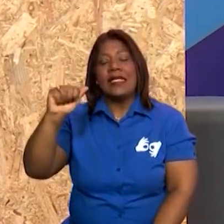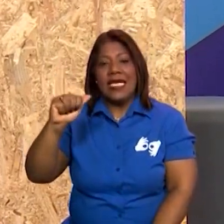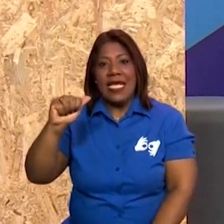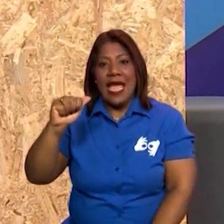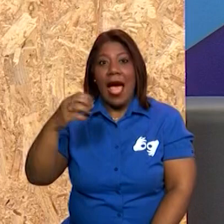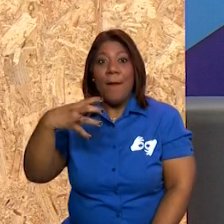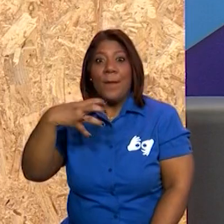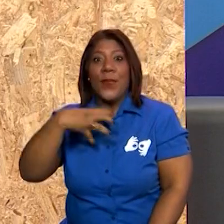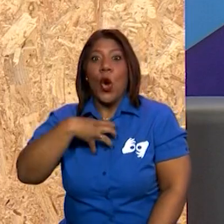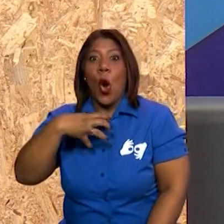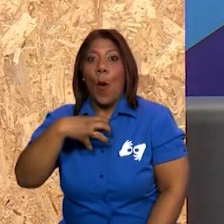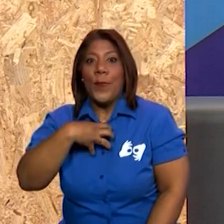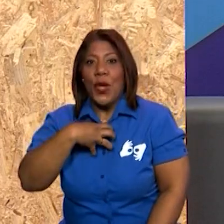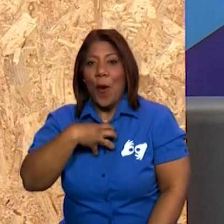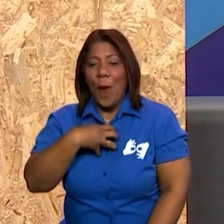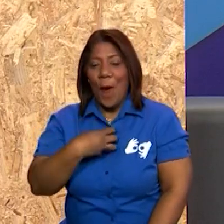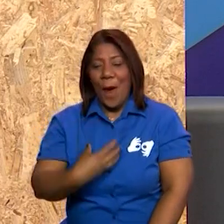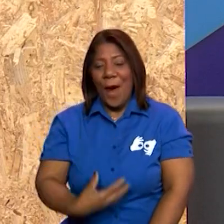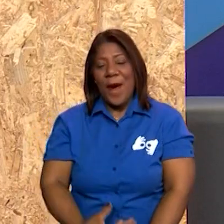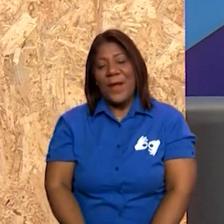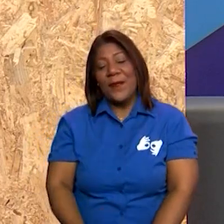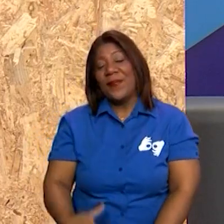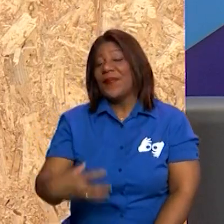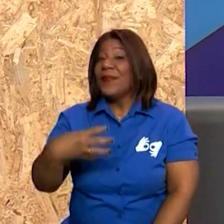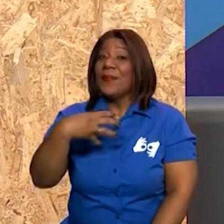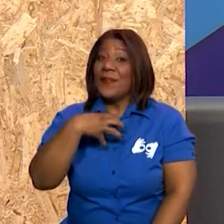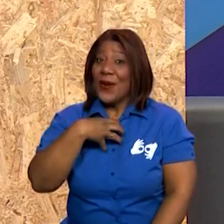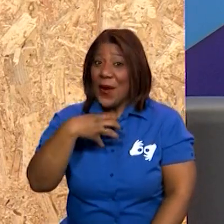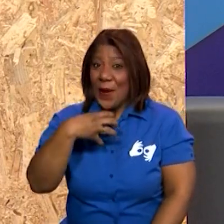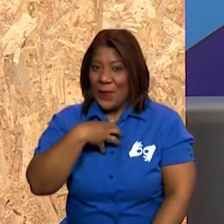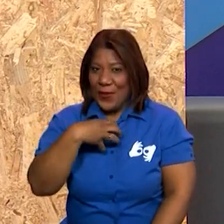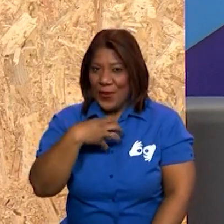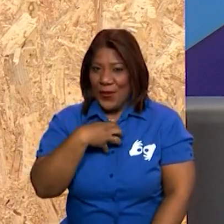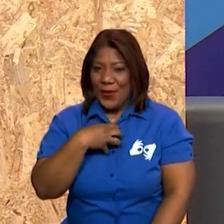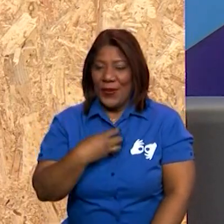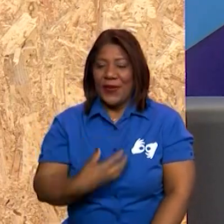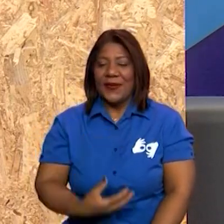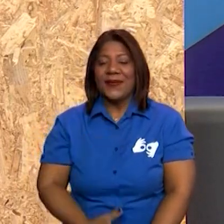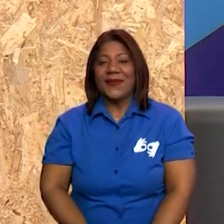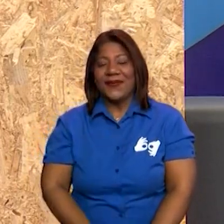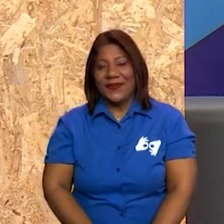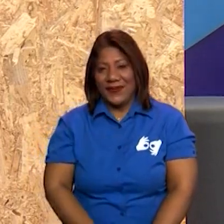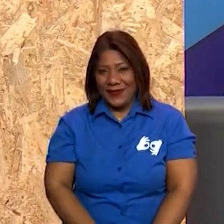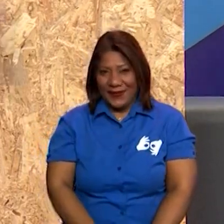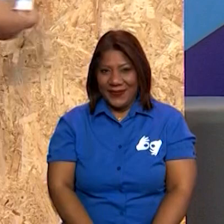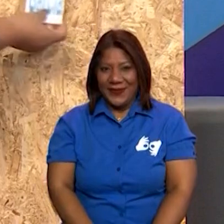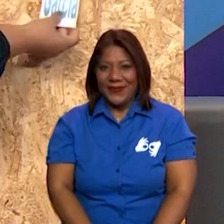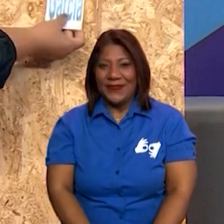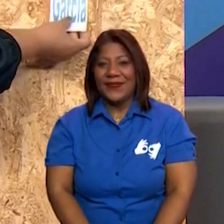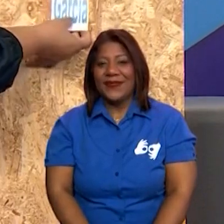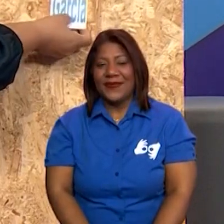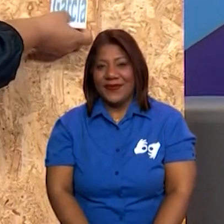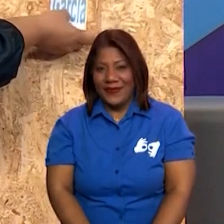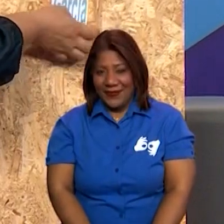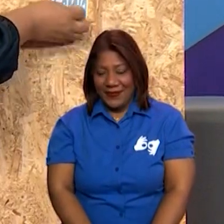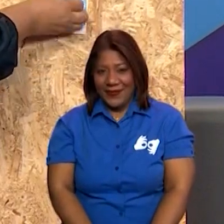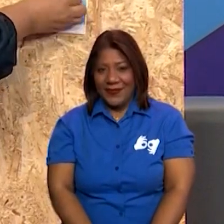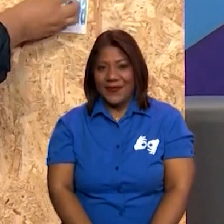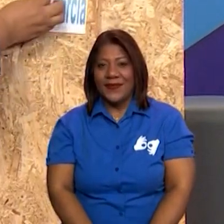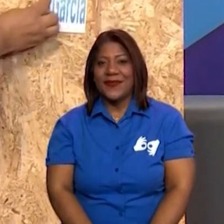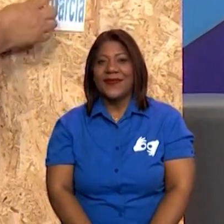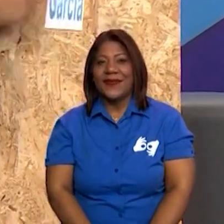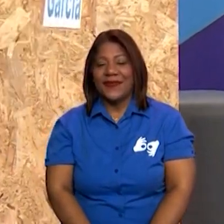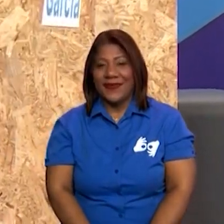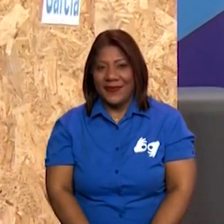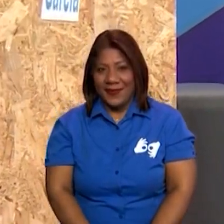apellido. Entonces, un apellido sustantivo propio o común. Propio. Propio, correcto. ¿Por qué? Es